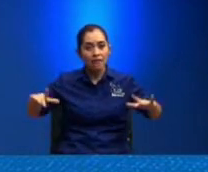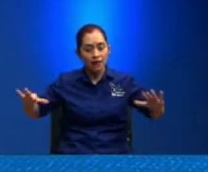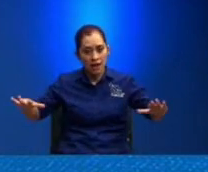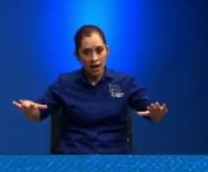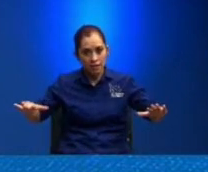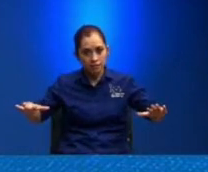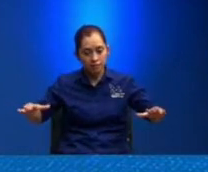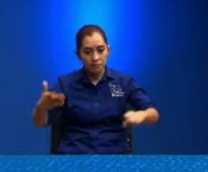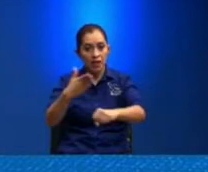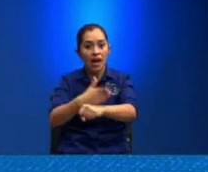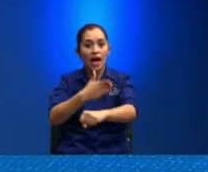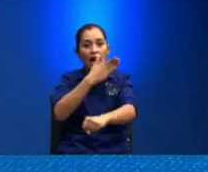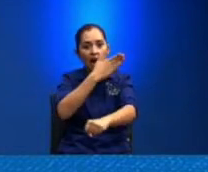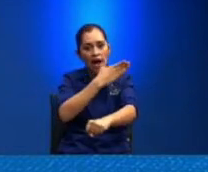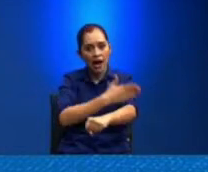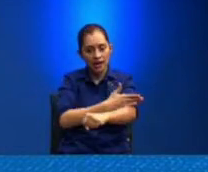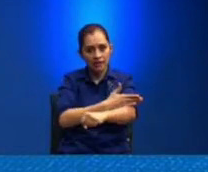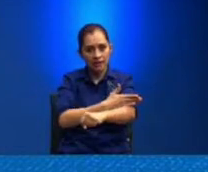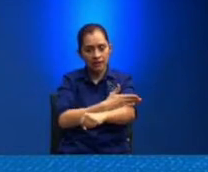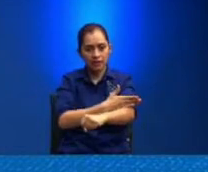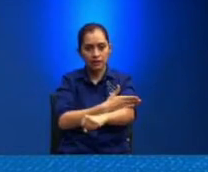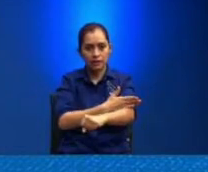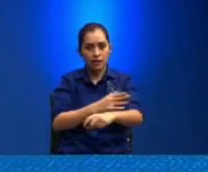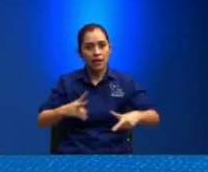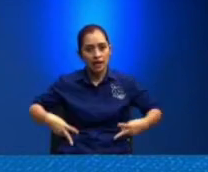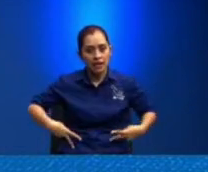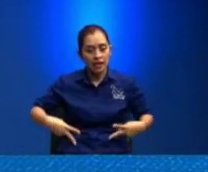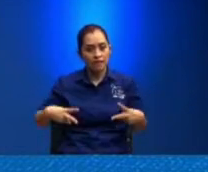antes que habitará en aran